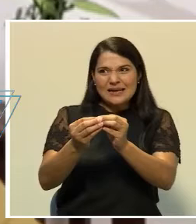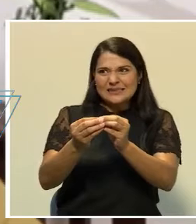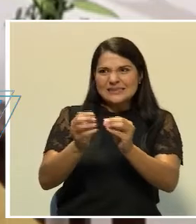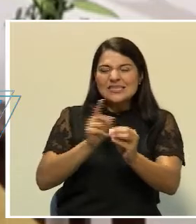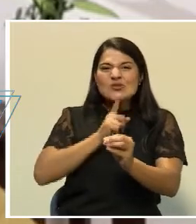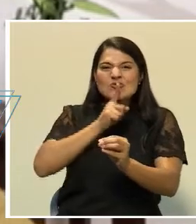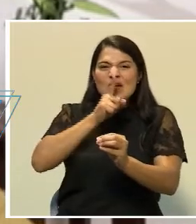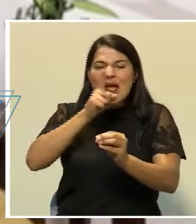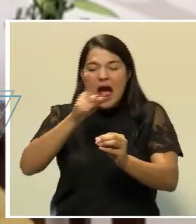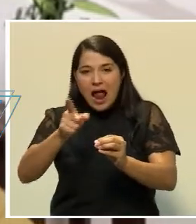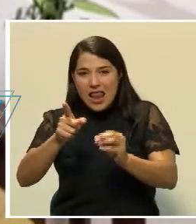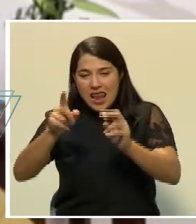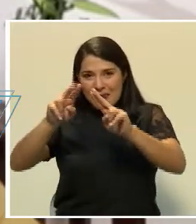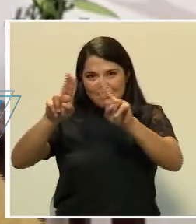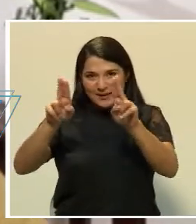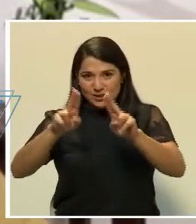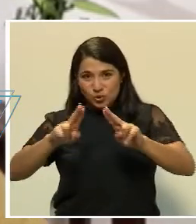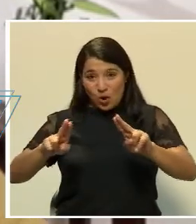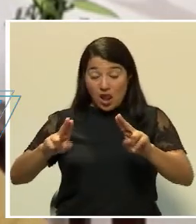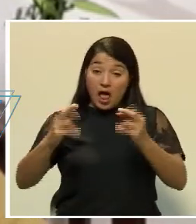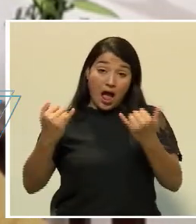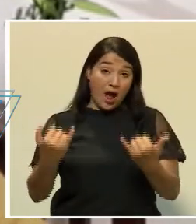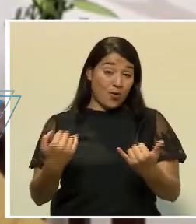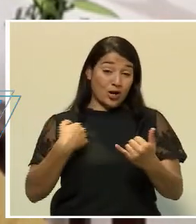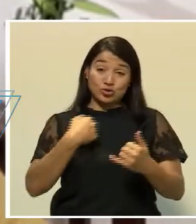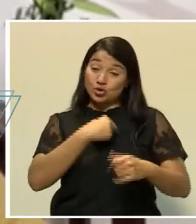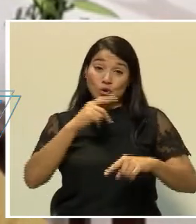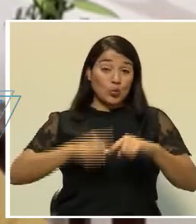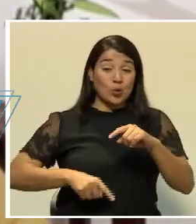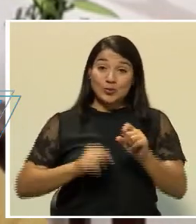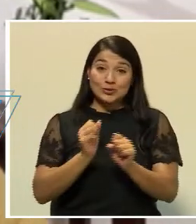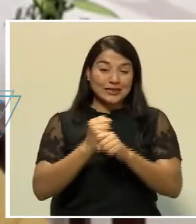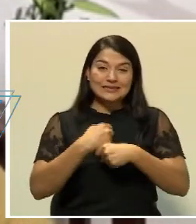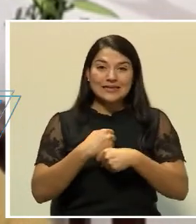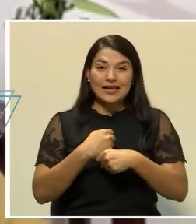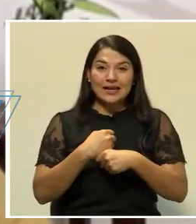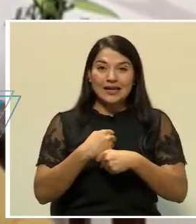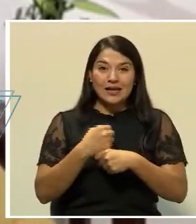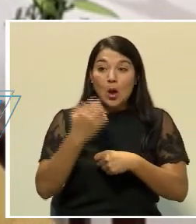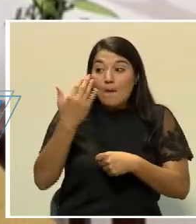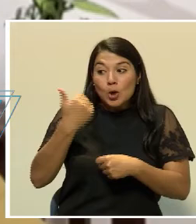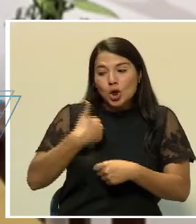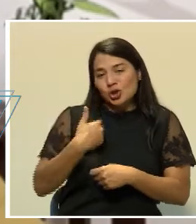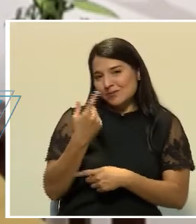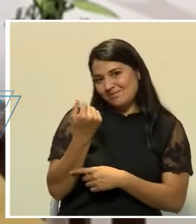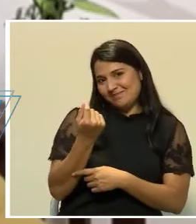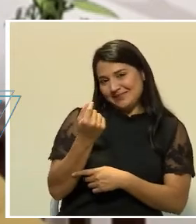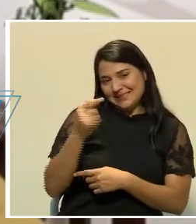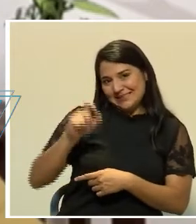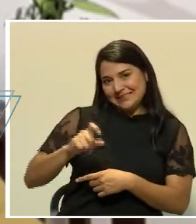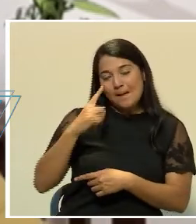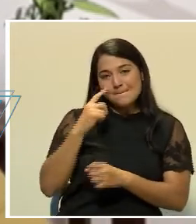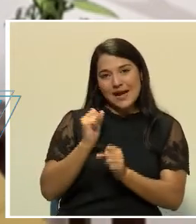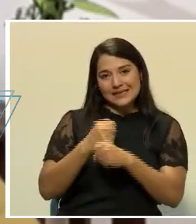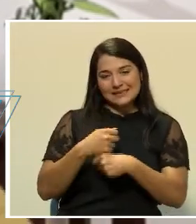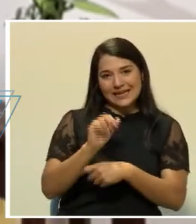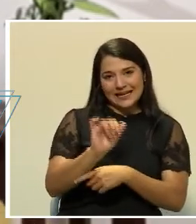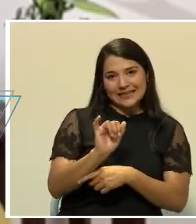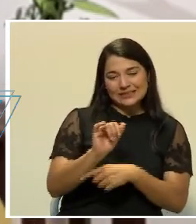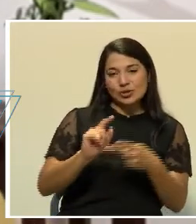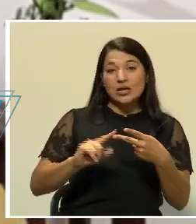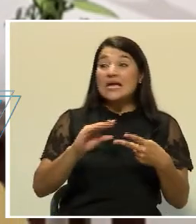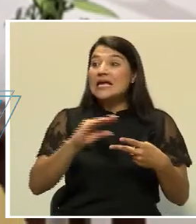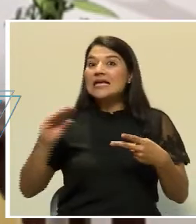realidad virtual, cosa que ahorita no podríamos hacer porque ni nos dan los presupuestos para hacer eso, y tampoco es un ámbito que